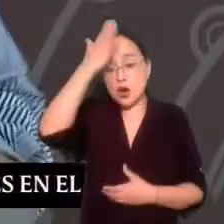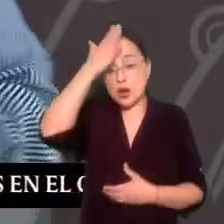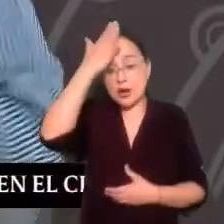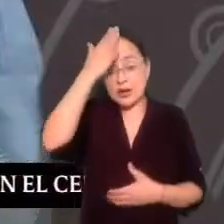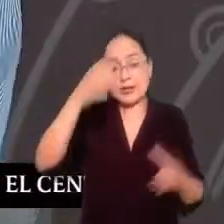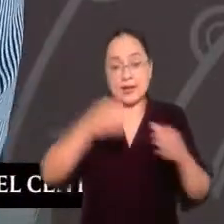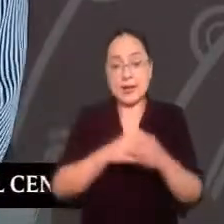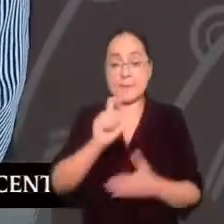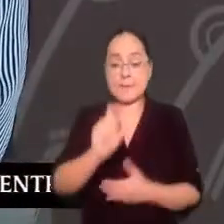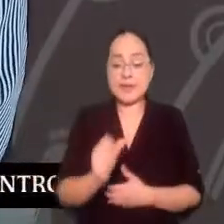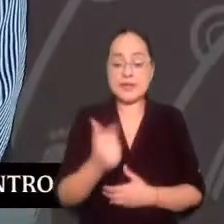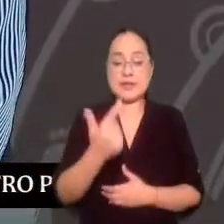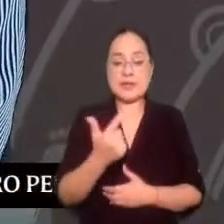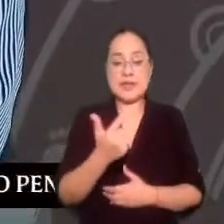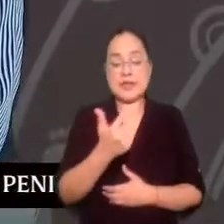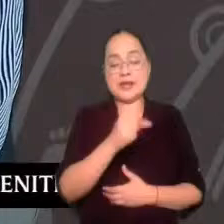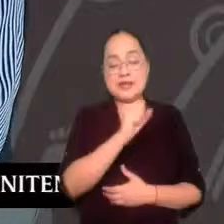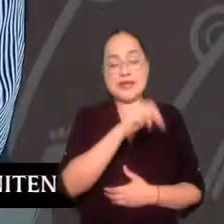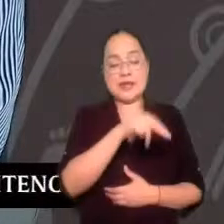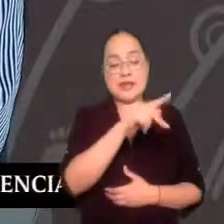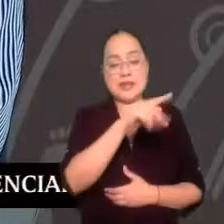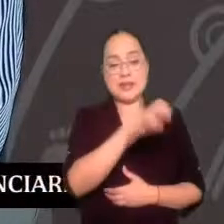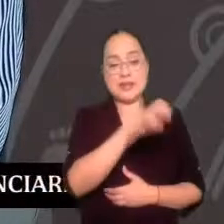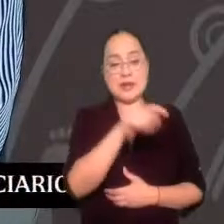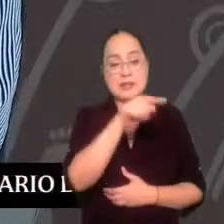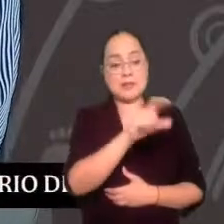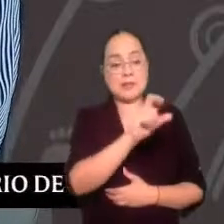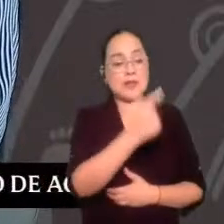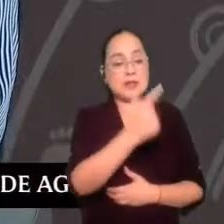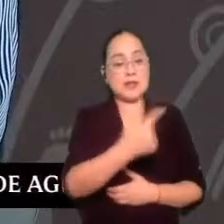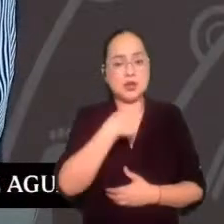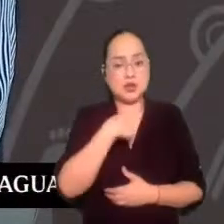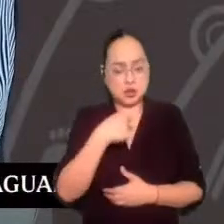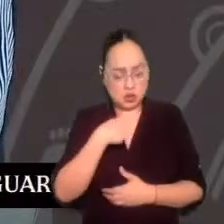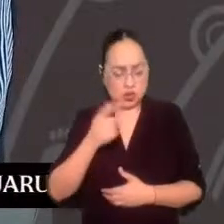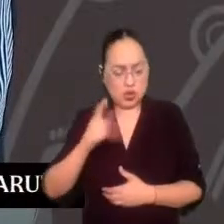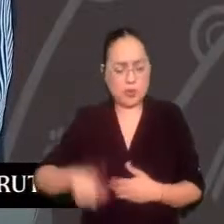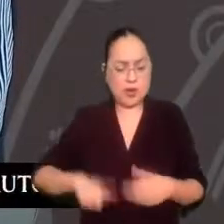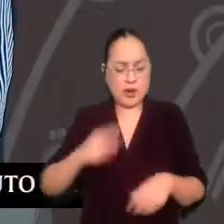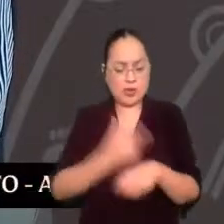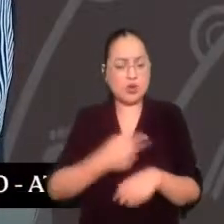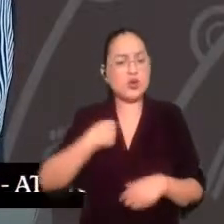27, en el gobernador tienen un amigo, yo soy maestro.